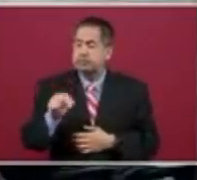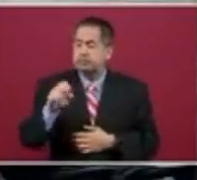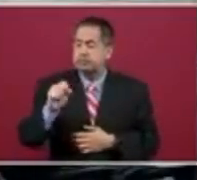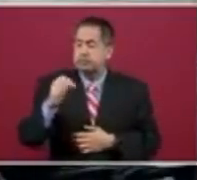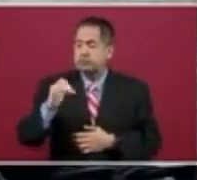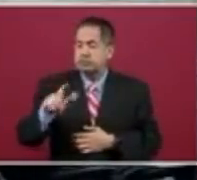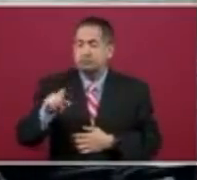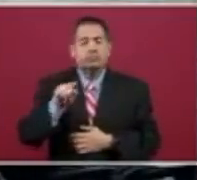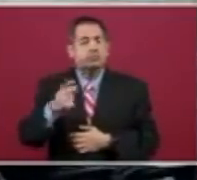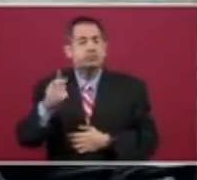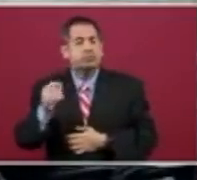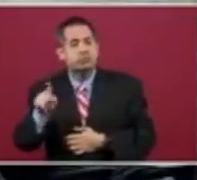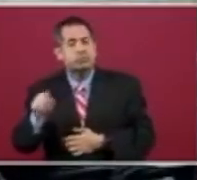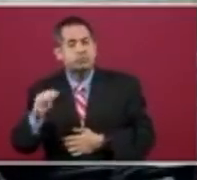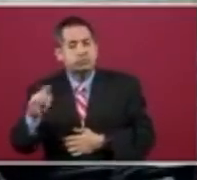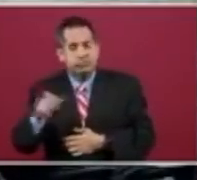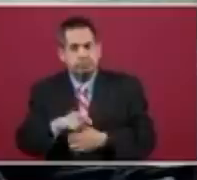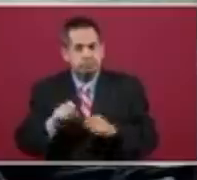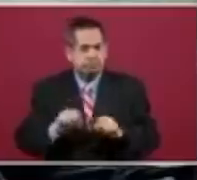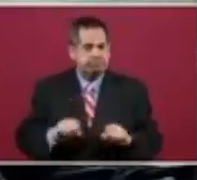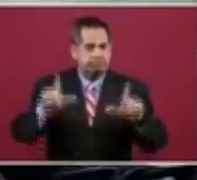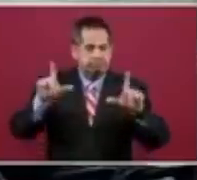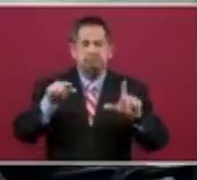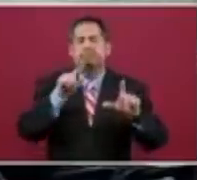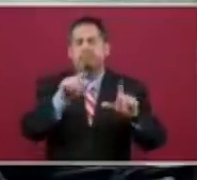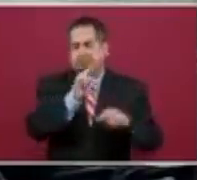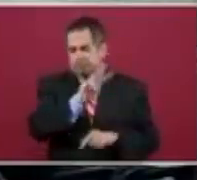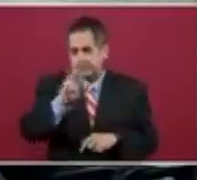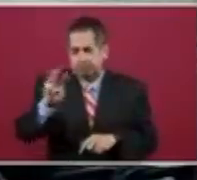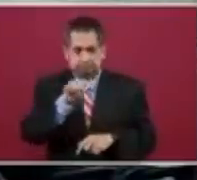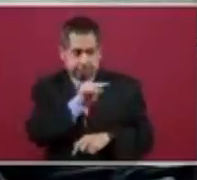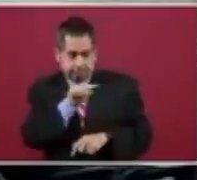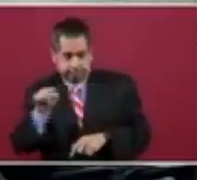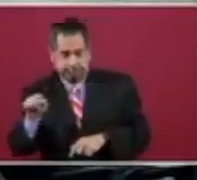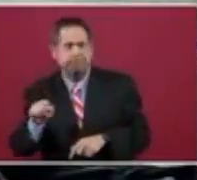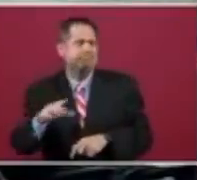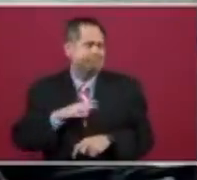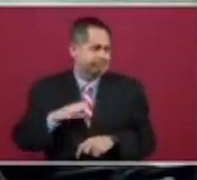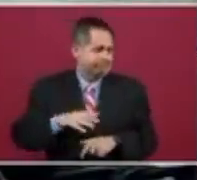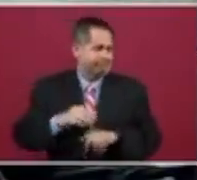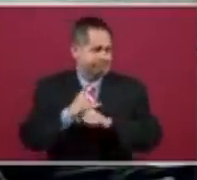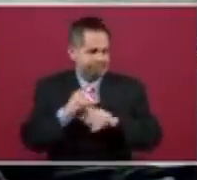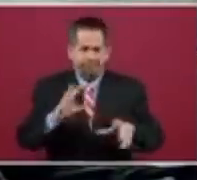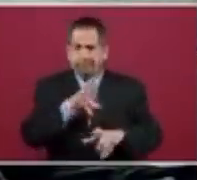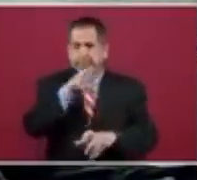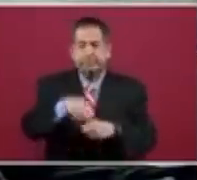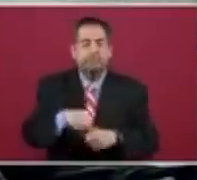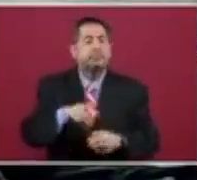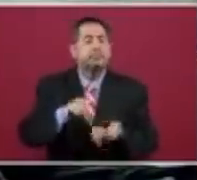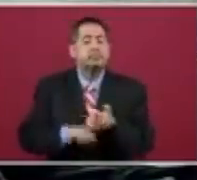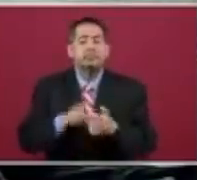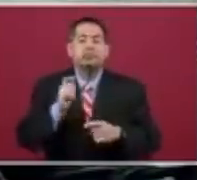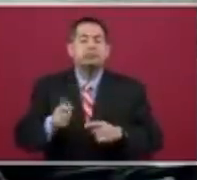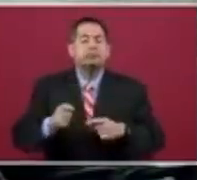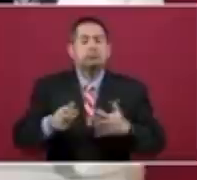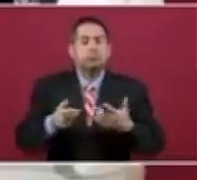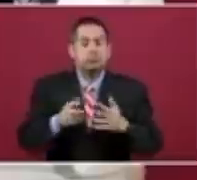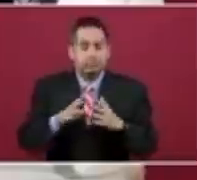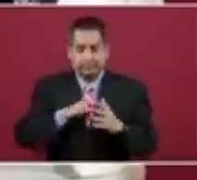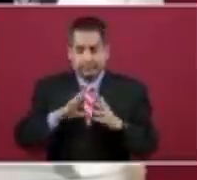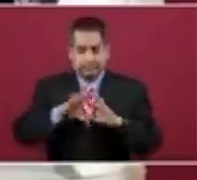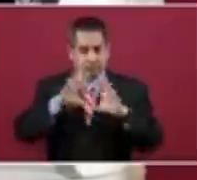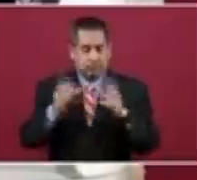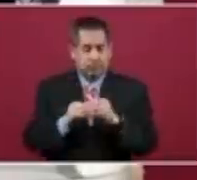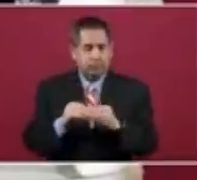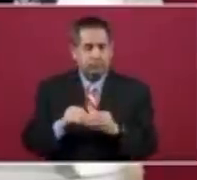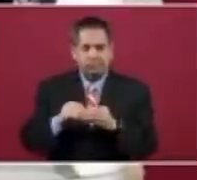participacionsocial.gob.mx para subir toda la información. La información que les comento es desde la presentación técnica que